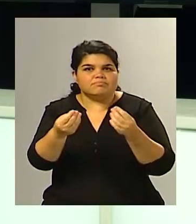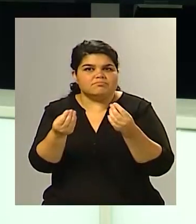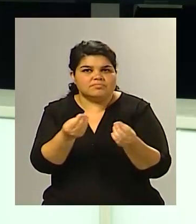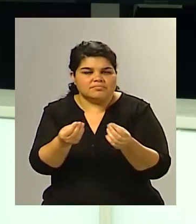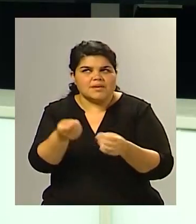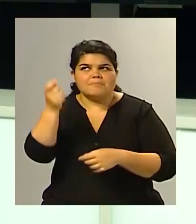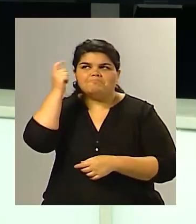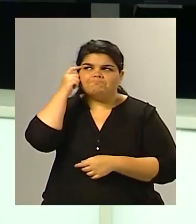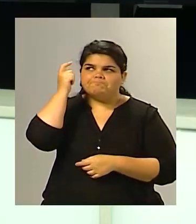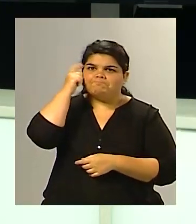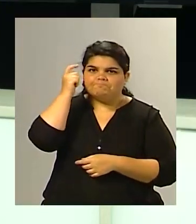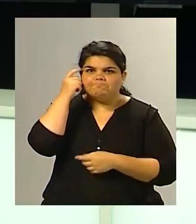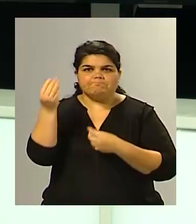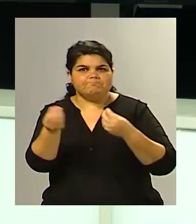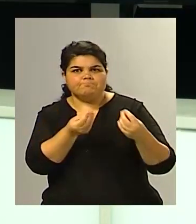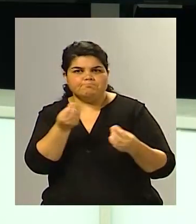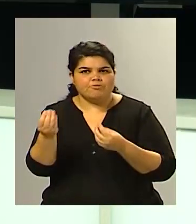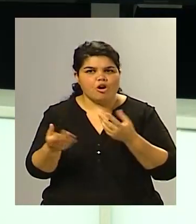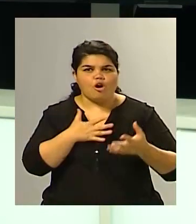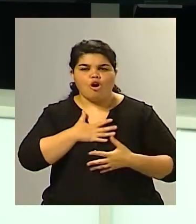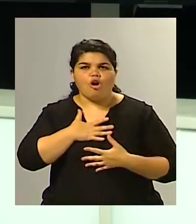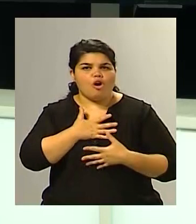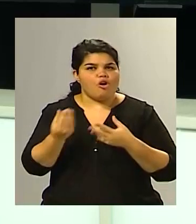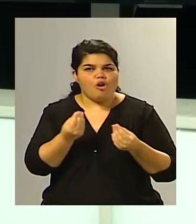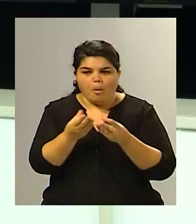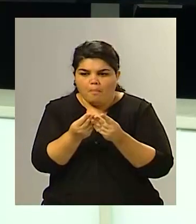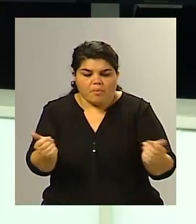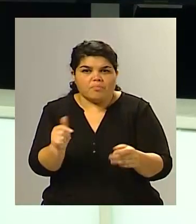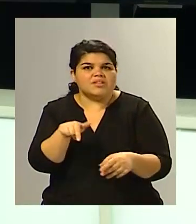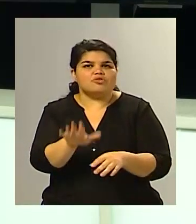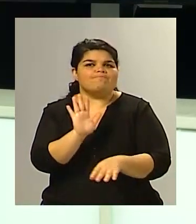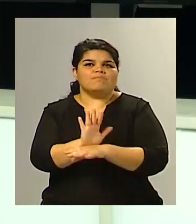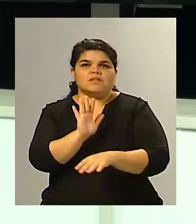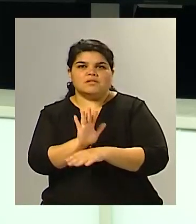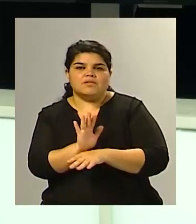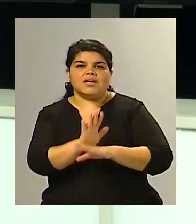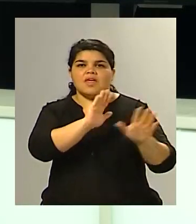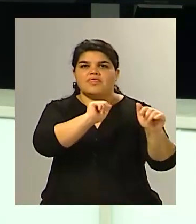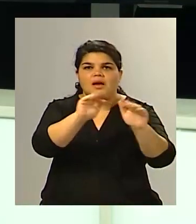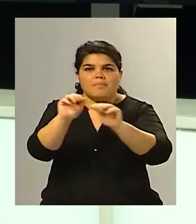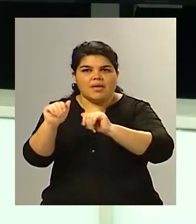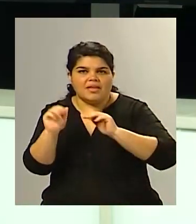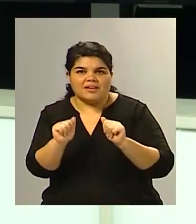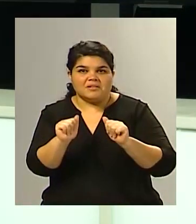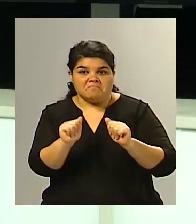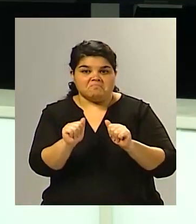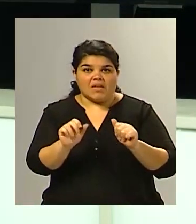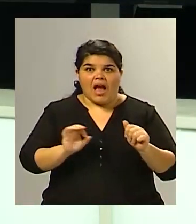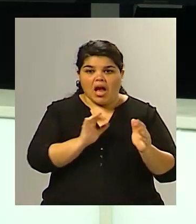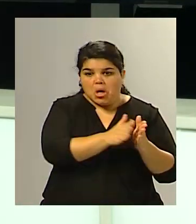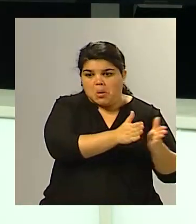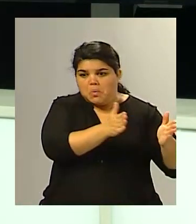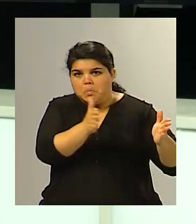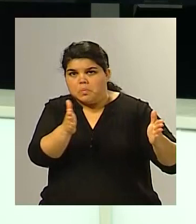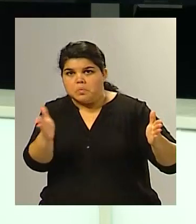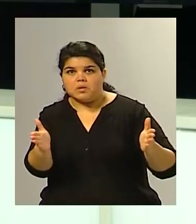empiezan a pensar en cómo van a vivir ese momento, que significa también la despedida de la gente que los acompañó durante ese ciclo, sus